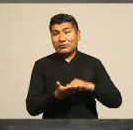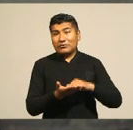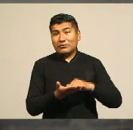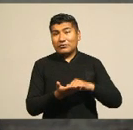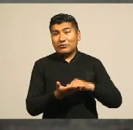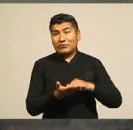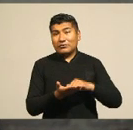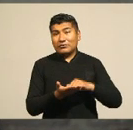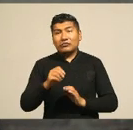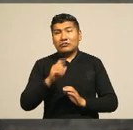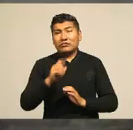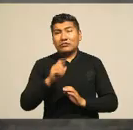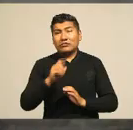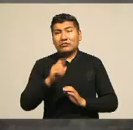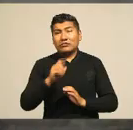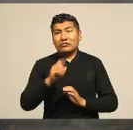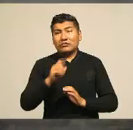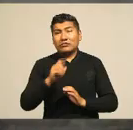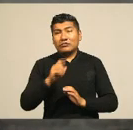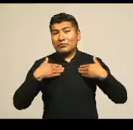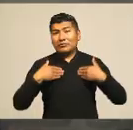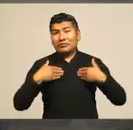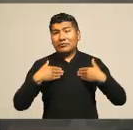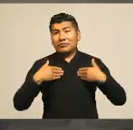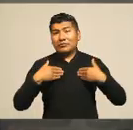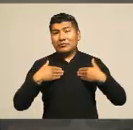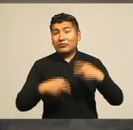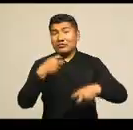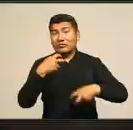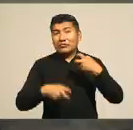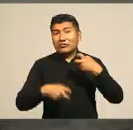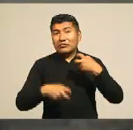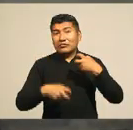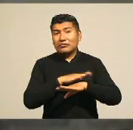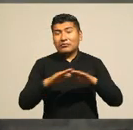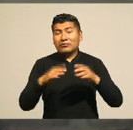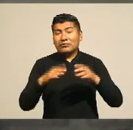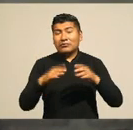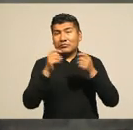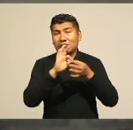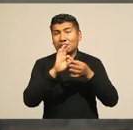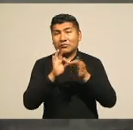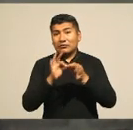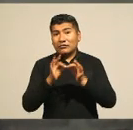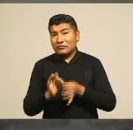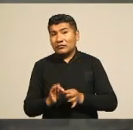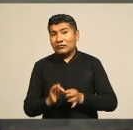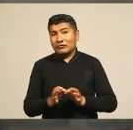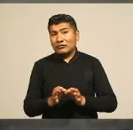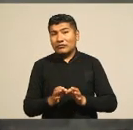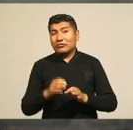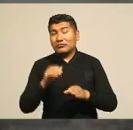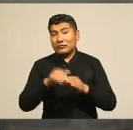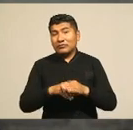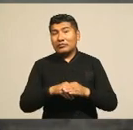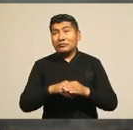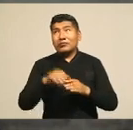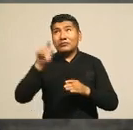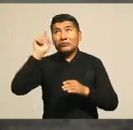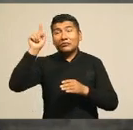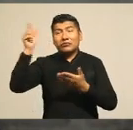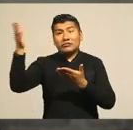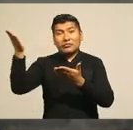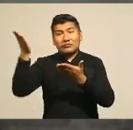No es nuestra vida nomás con los problemas y dificultades que tenemos. Lo único que nos debe